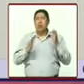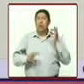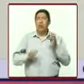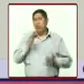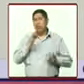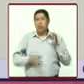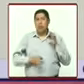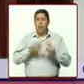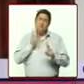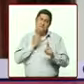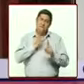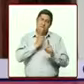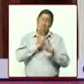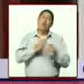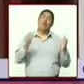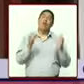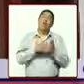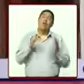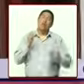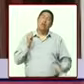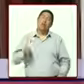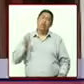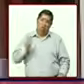pretenda amedrentar jueces.